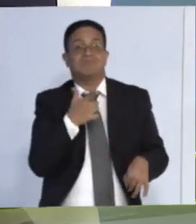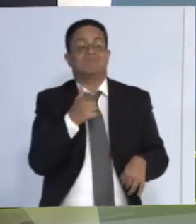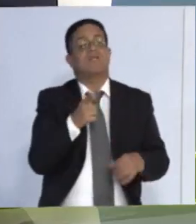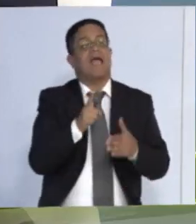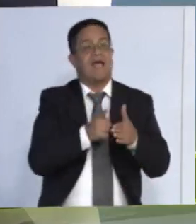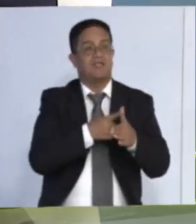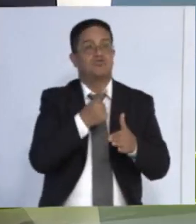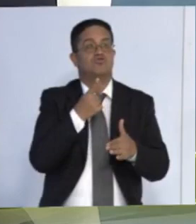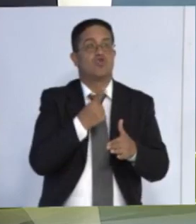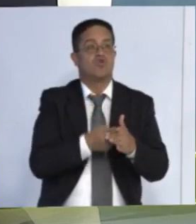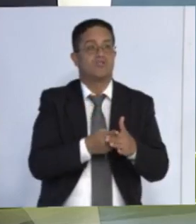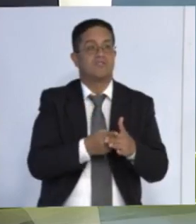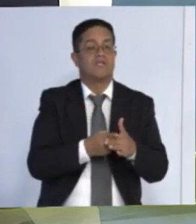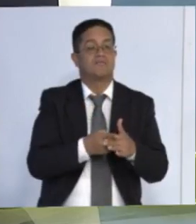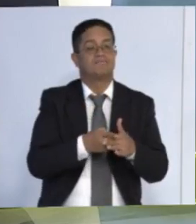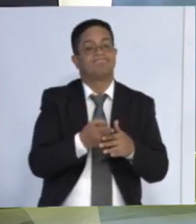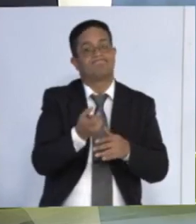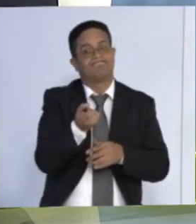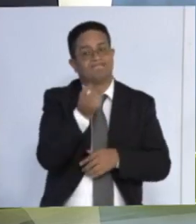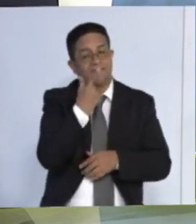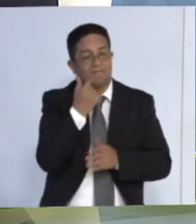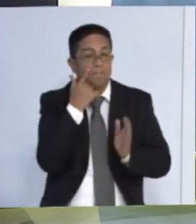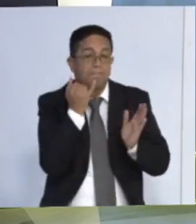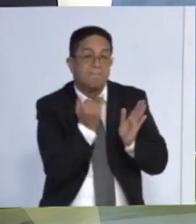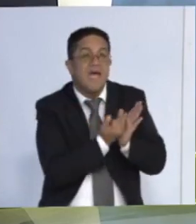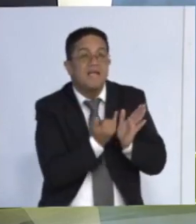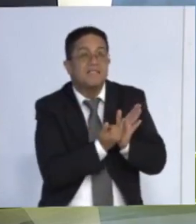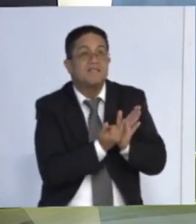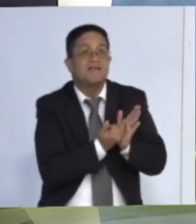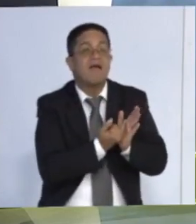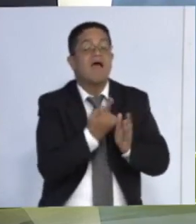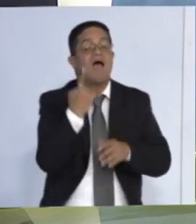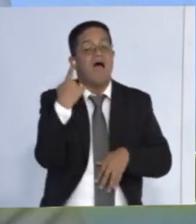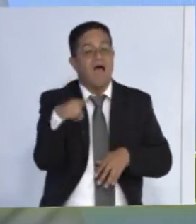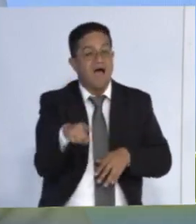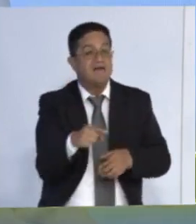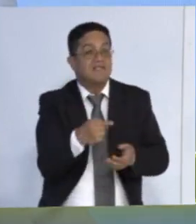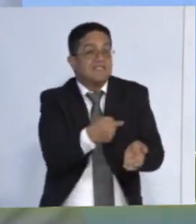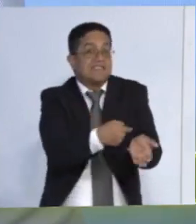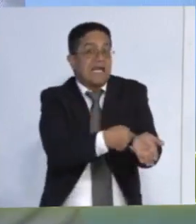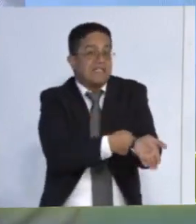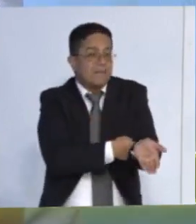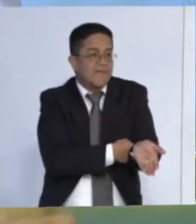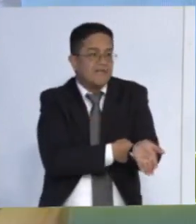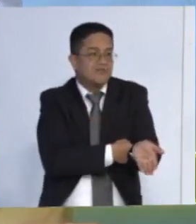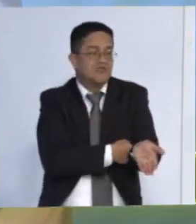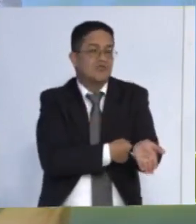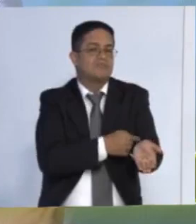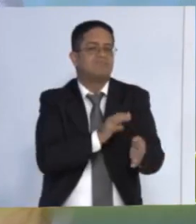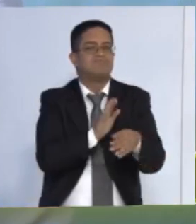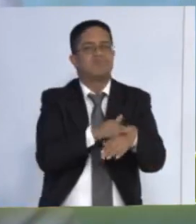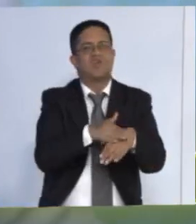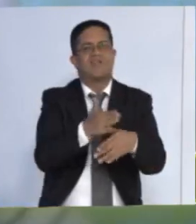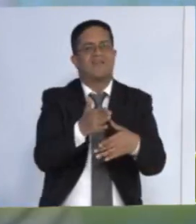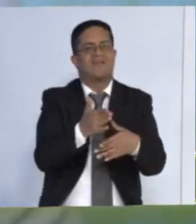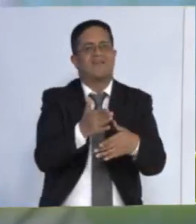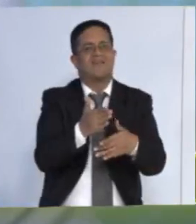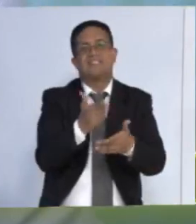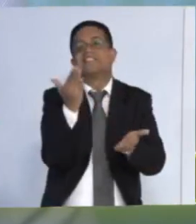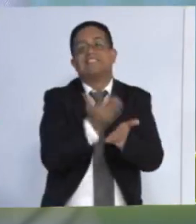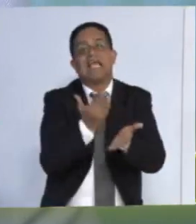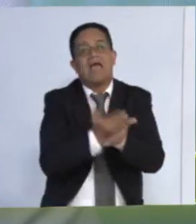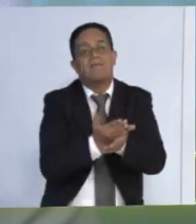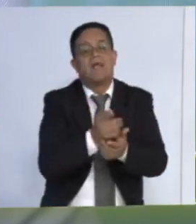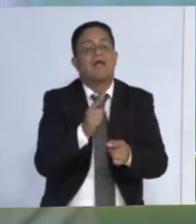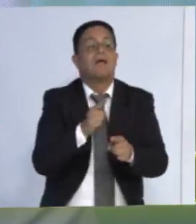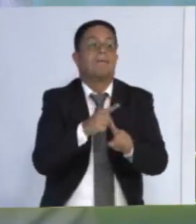de pues, colocarle un tratamiento para verificar, hay que colocarle tratamiento, no porque eso sea frecuente, porque afortunadamente claro, no lo es, pero es que puede poner